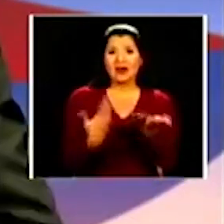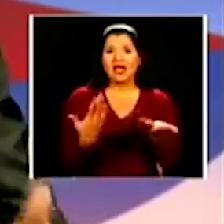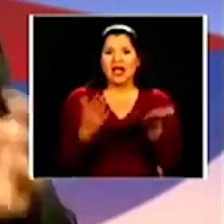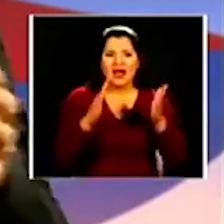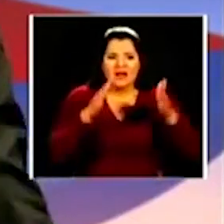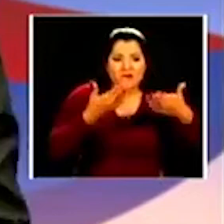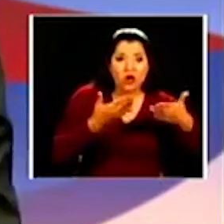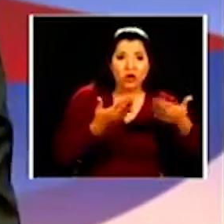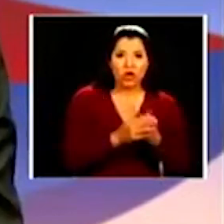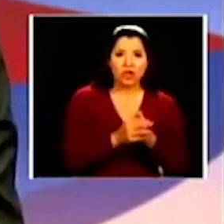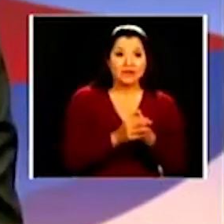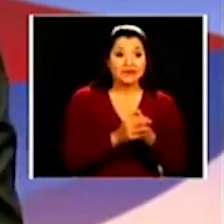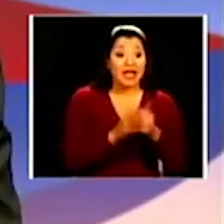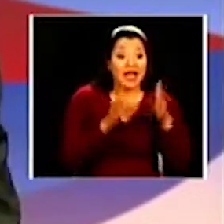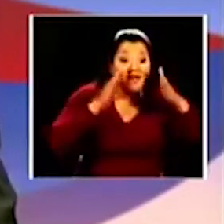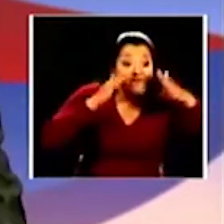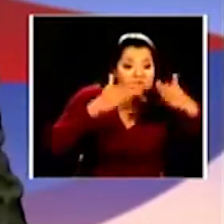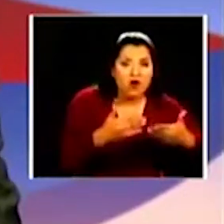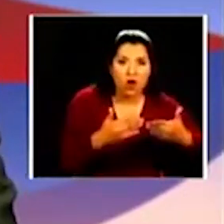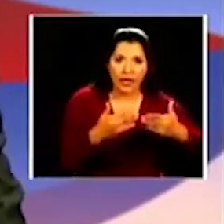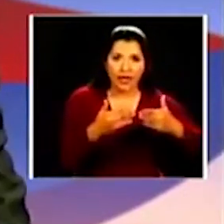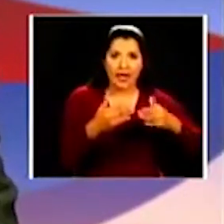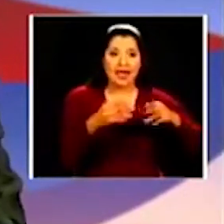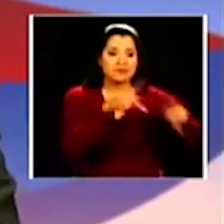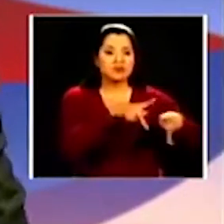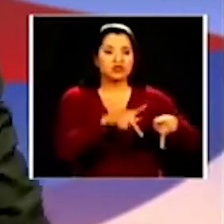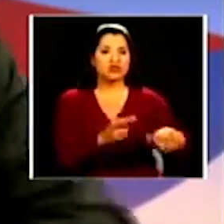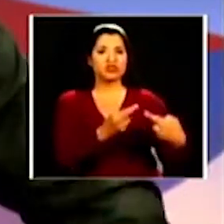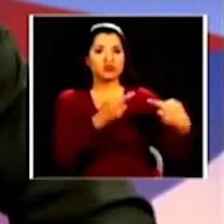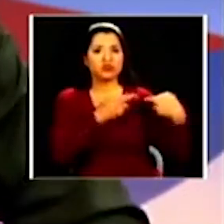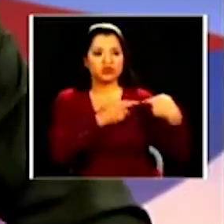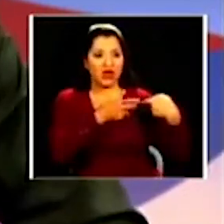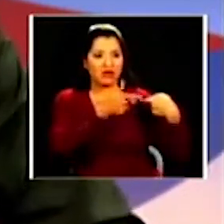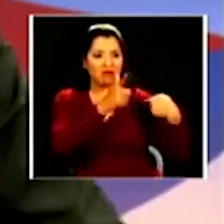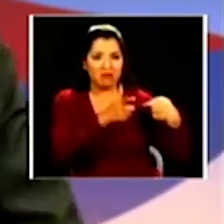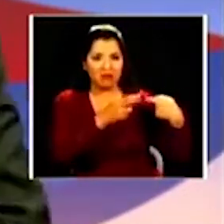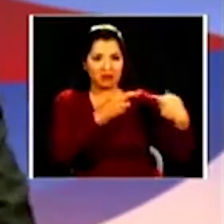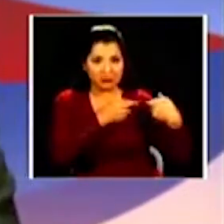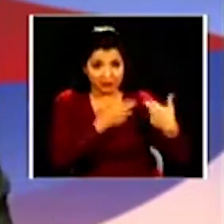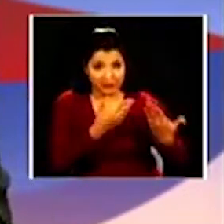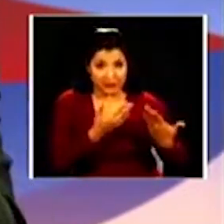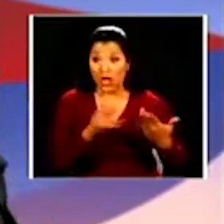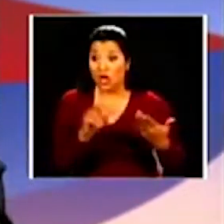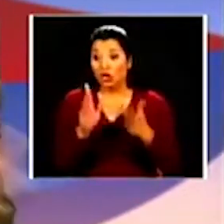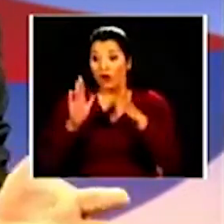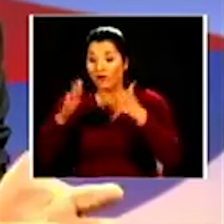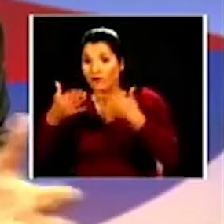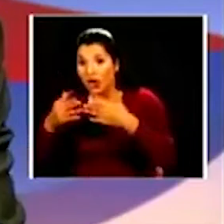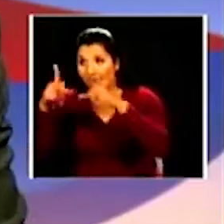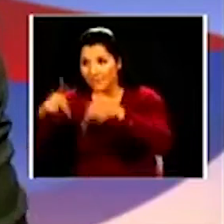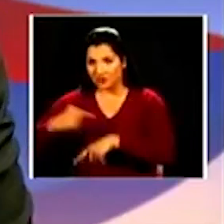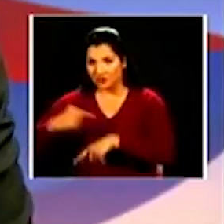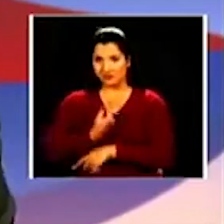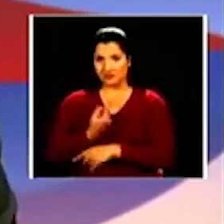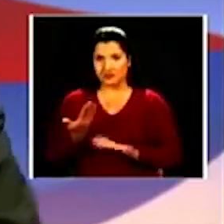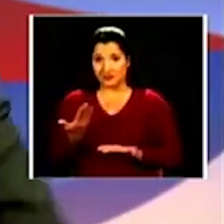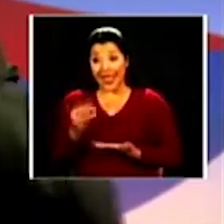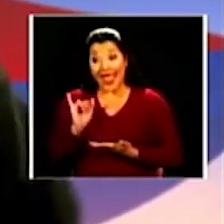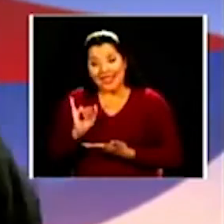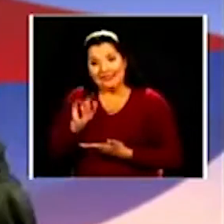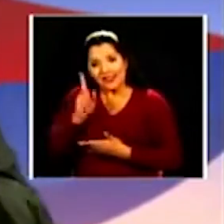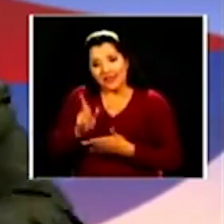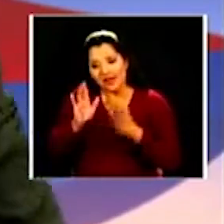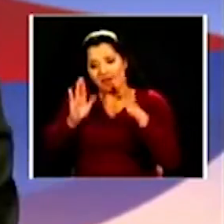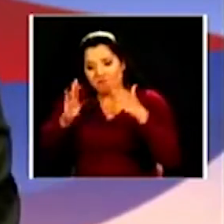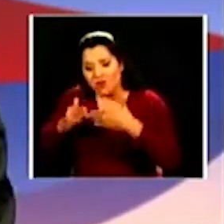víctimas. El enfoque deben ser las víctimas y debe haber una coordinación entre las instituciones. Don Carlos, primero, en la primera ronda dijo que iba a